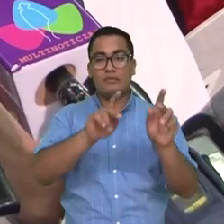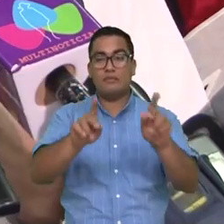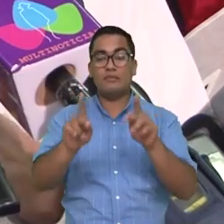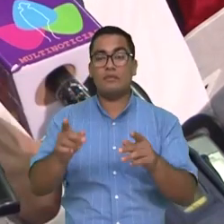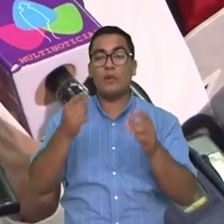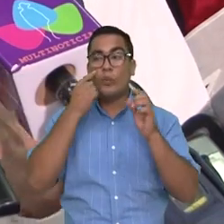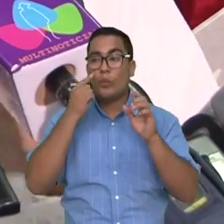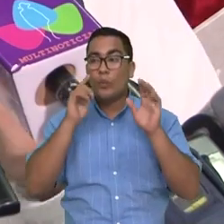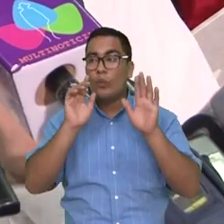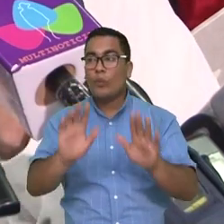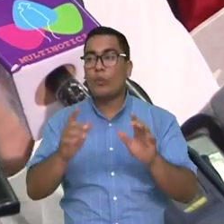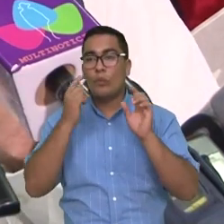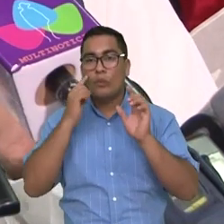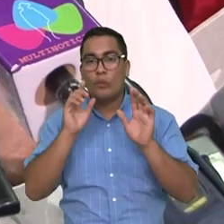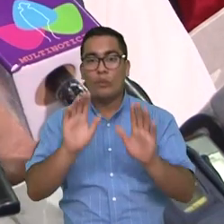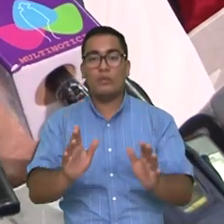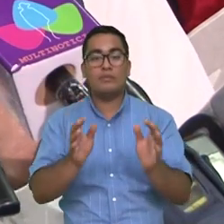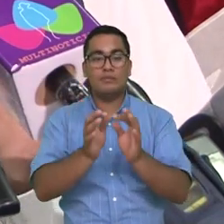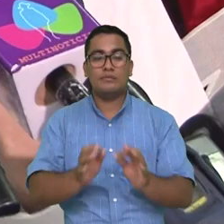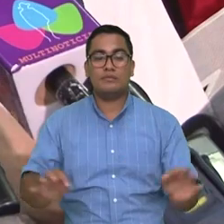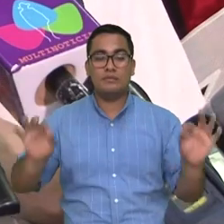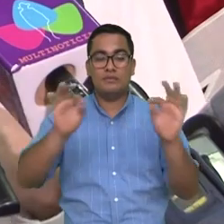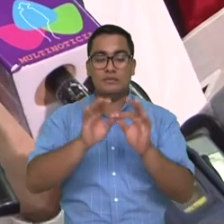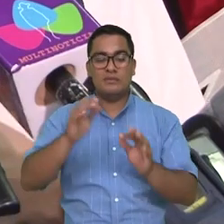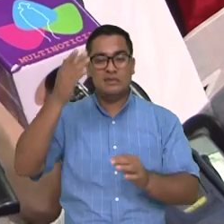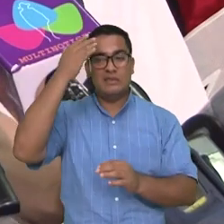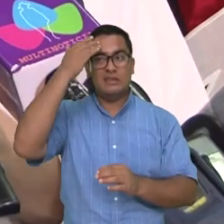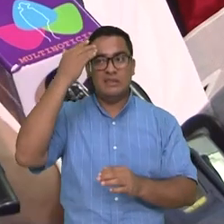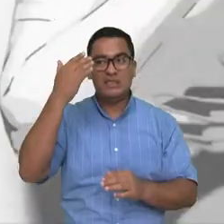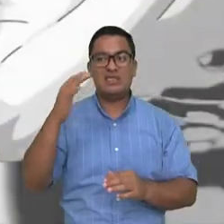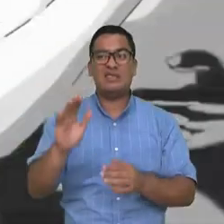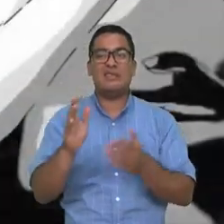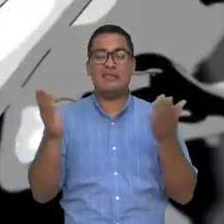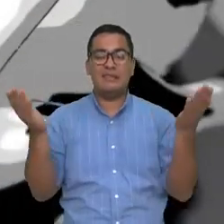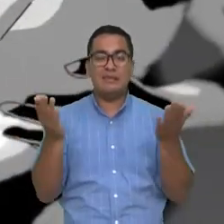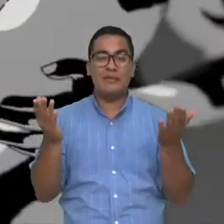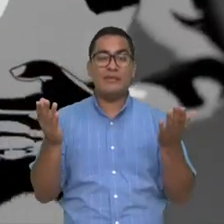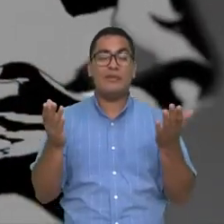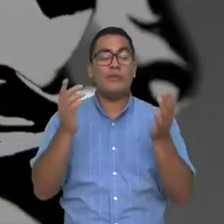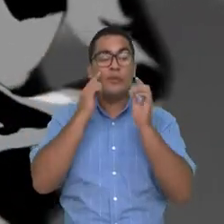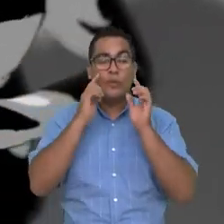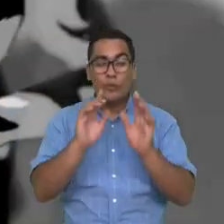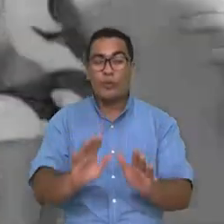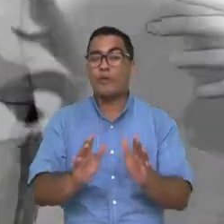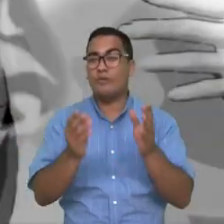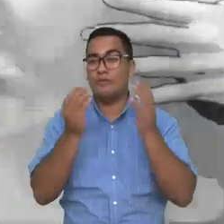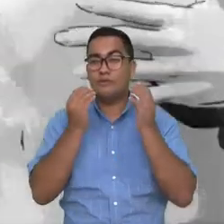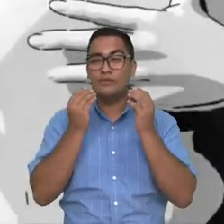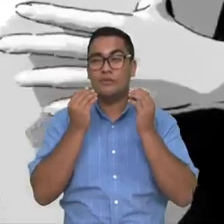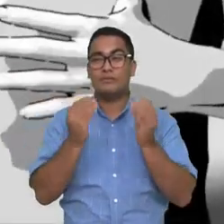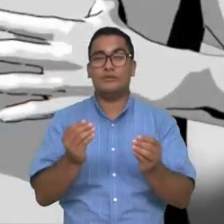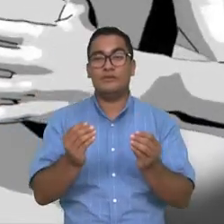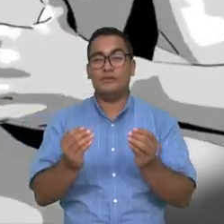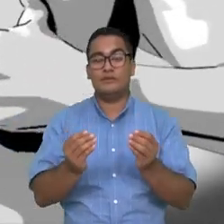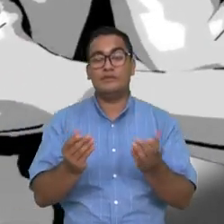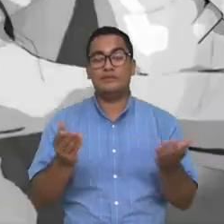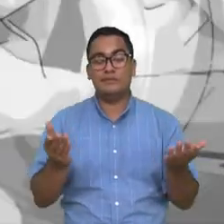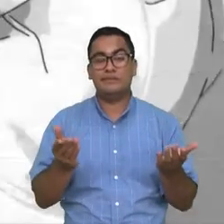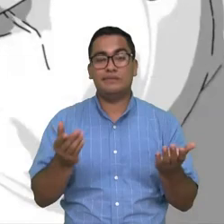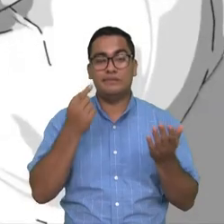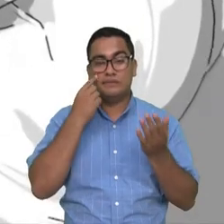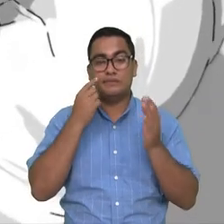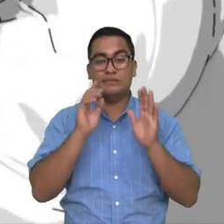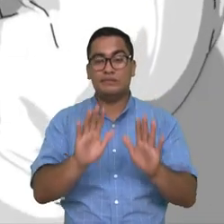que identificarlas y que ellos estén conscientes que tienen que extremar las medidas preventivas y guardar